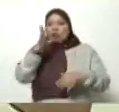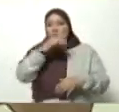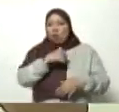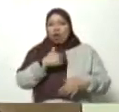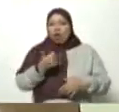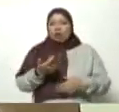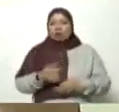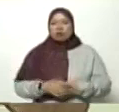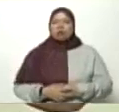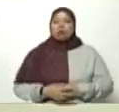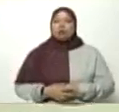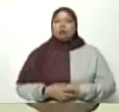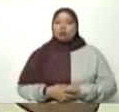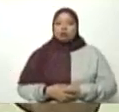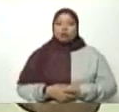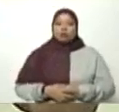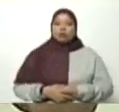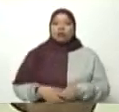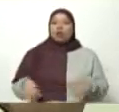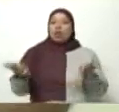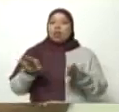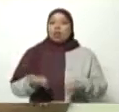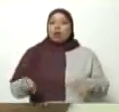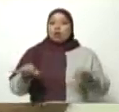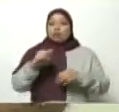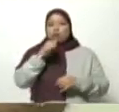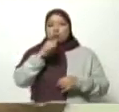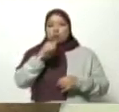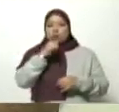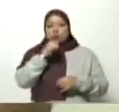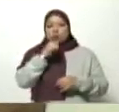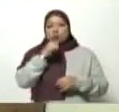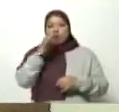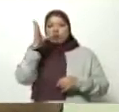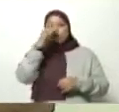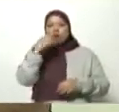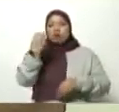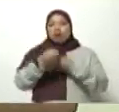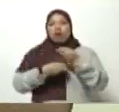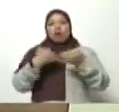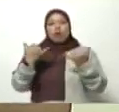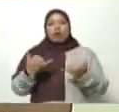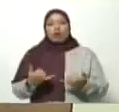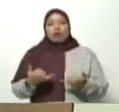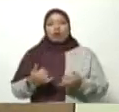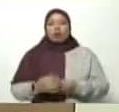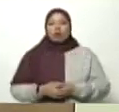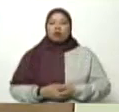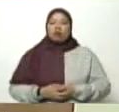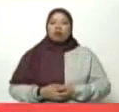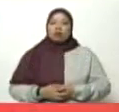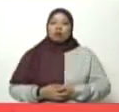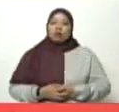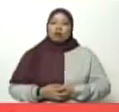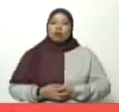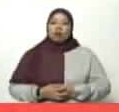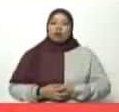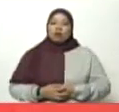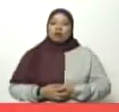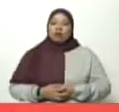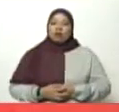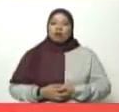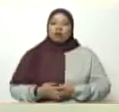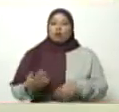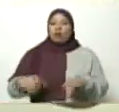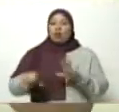que en verdad ni siquiera las hemos modificado, sino, fíjate cómo son las cosas. Con esas leyes